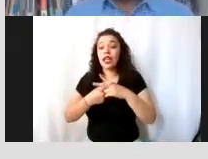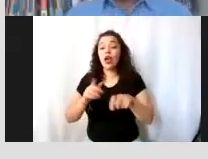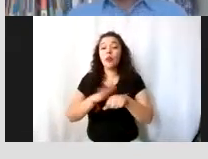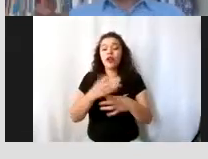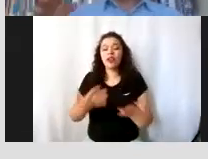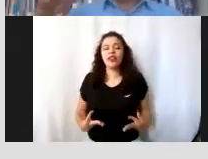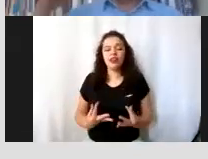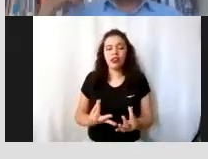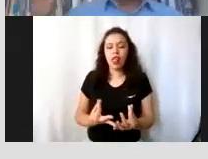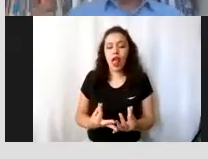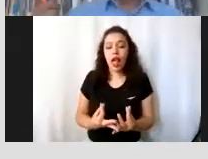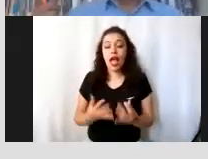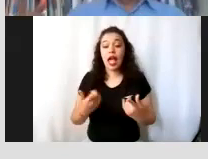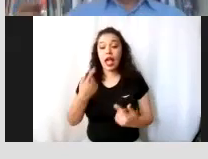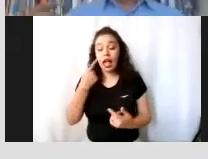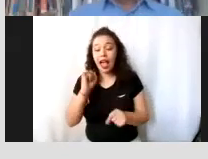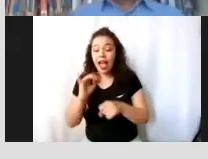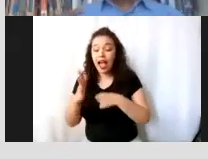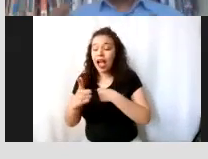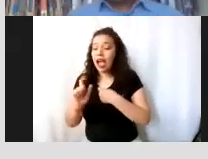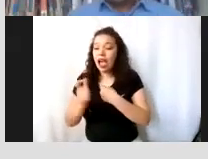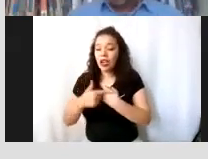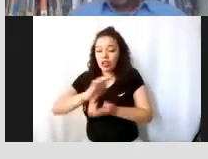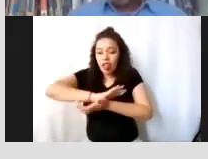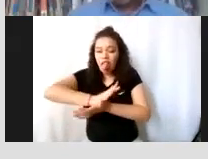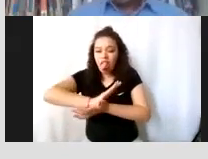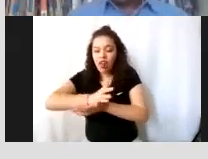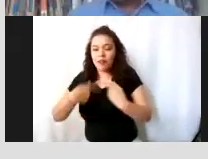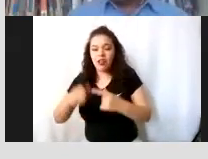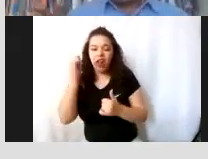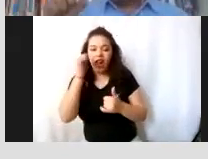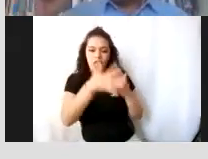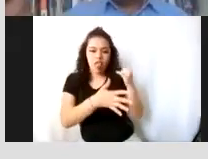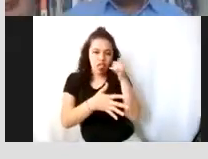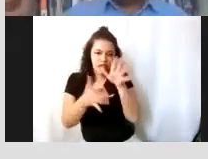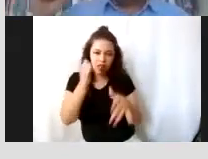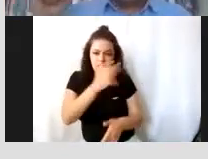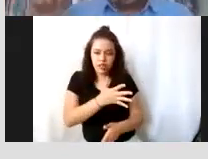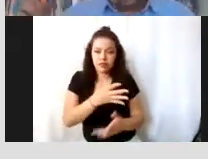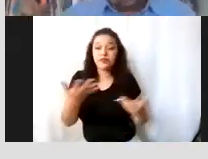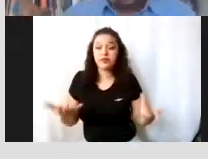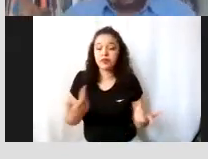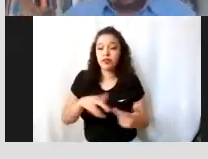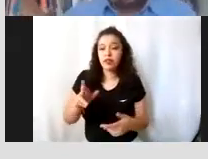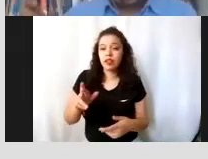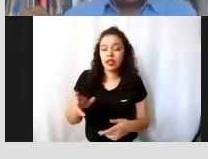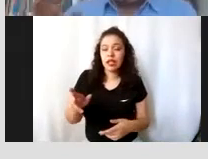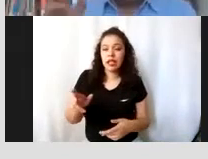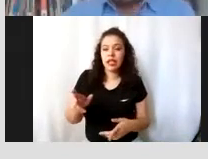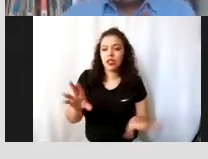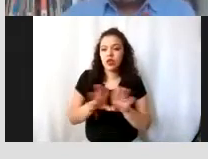En esencia, cuando ustedes quieran definir qué es un dato sensible, relaciónenlo con la palabra